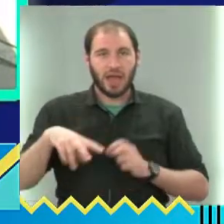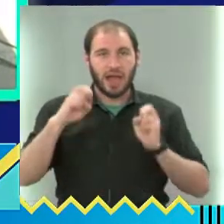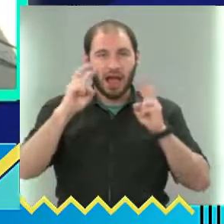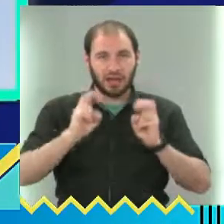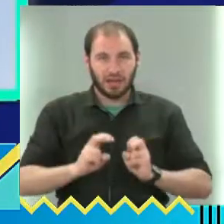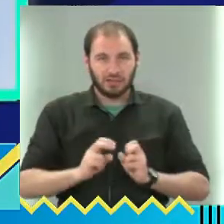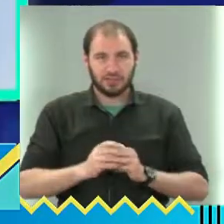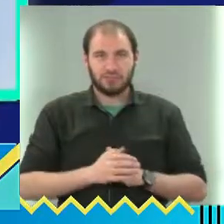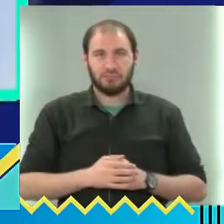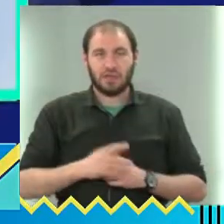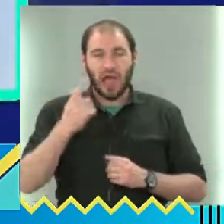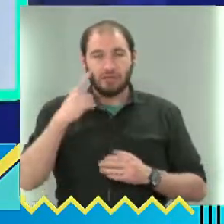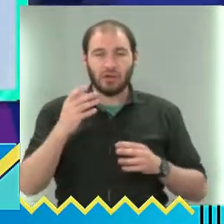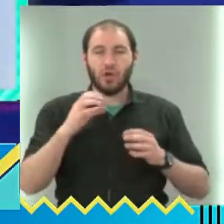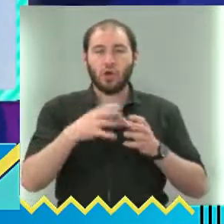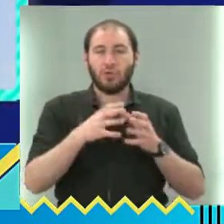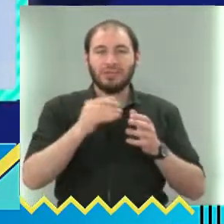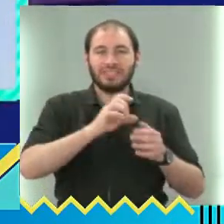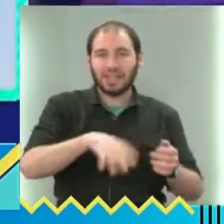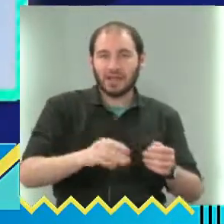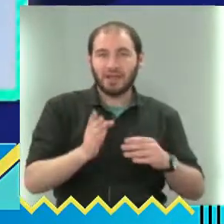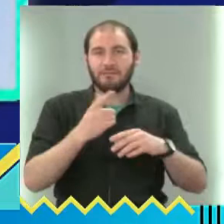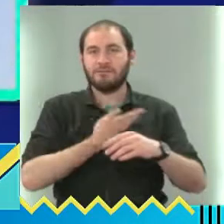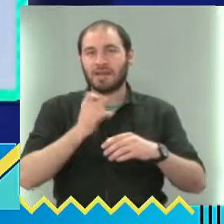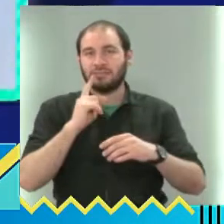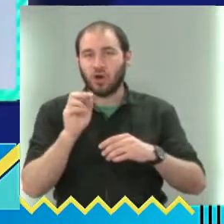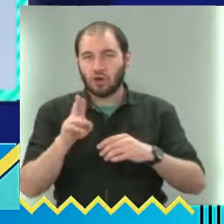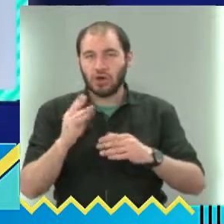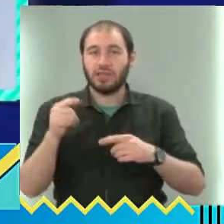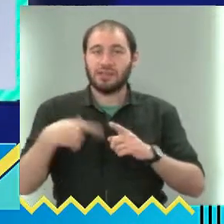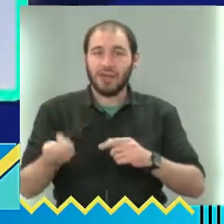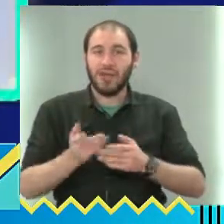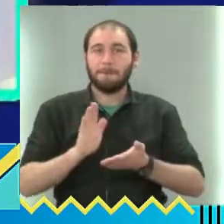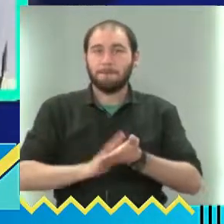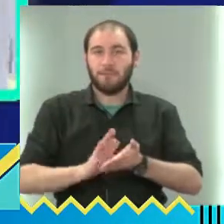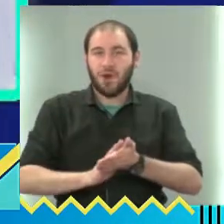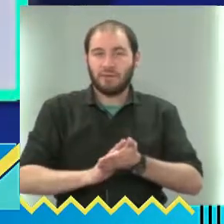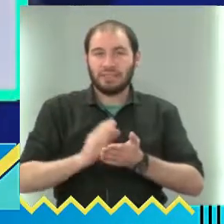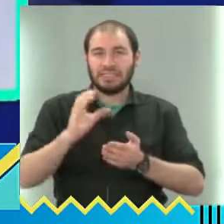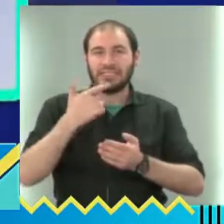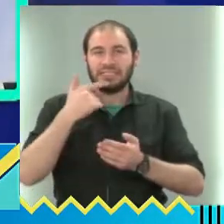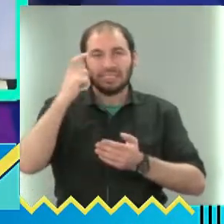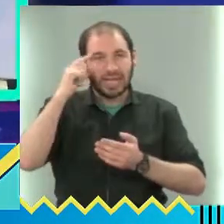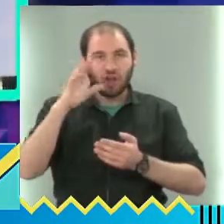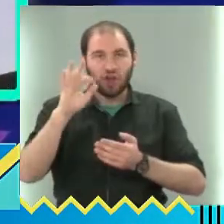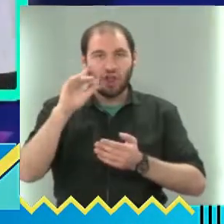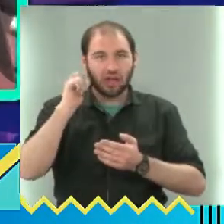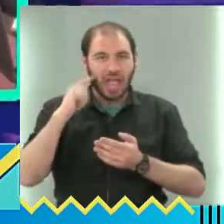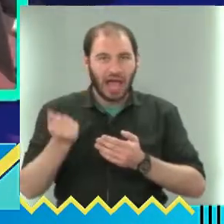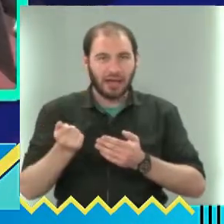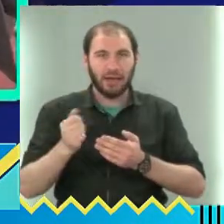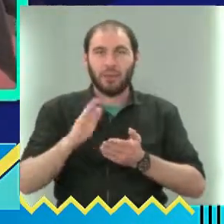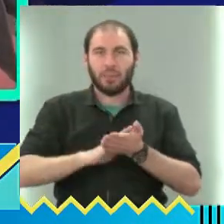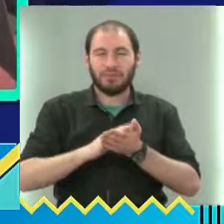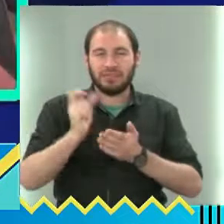analizarse, a donde se ve qué grupo de sangre es, qué factor y las pruebas que se le hacen de serología. Sí, que se hacen pruebas